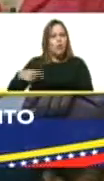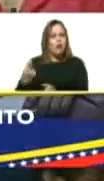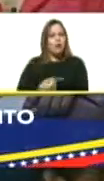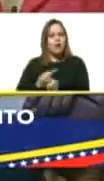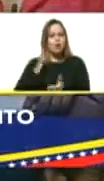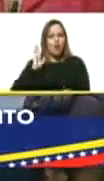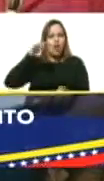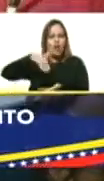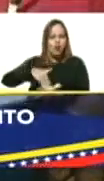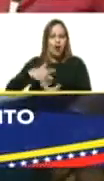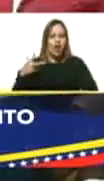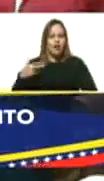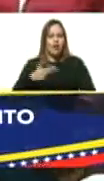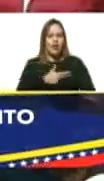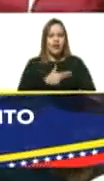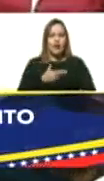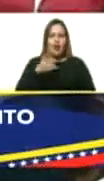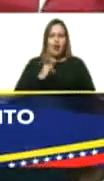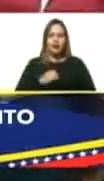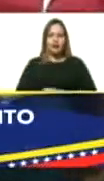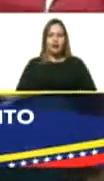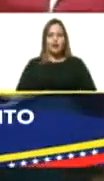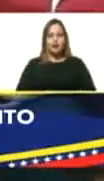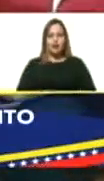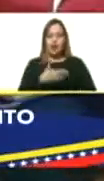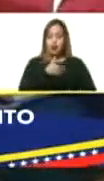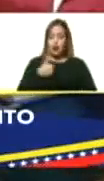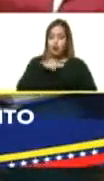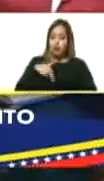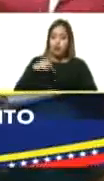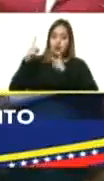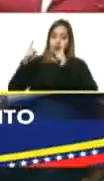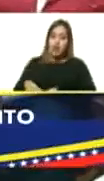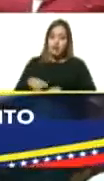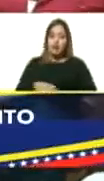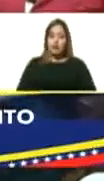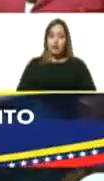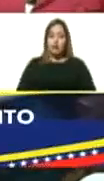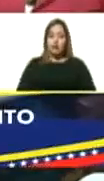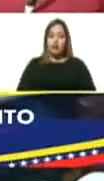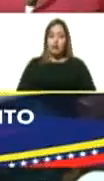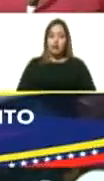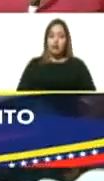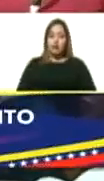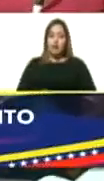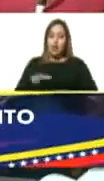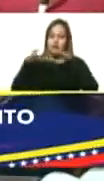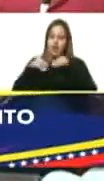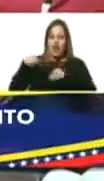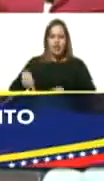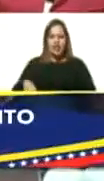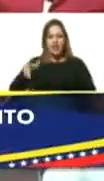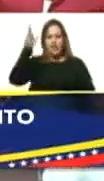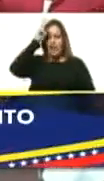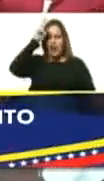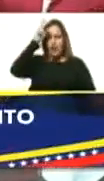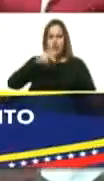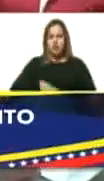Aragua, de Tejería, ha tenido. Y quisiéramos nosotros también, presidente, aprovechar desde aquí, desde el estado Falcón,